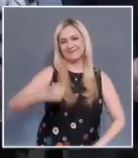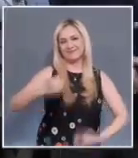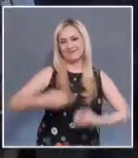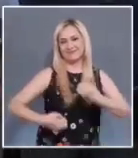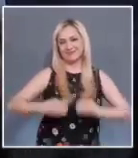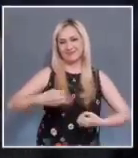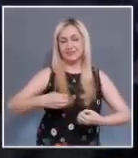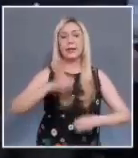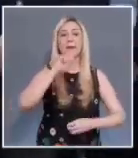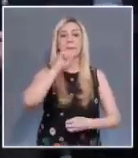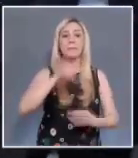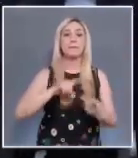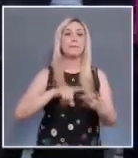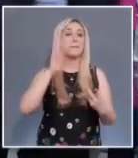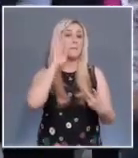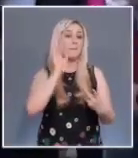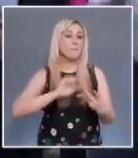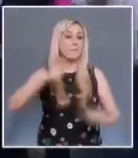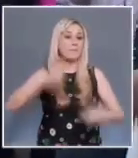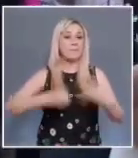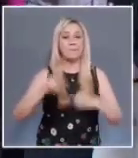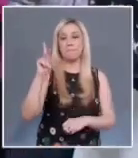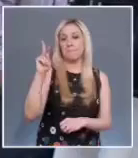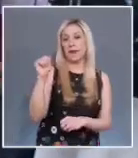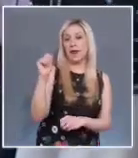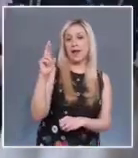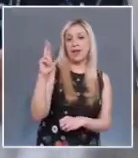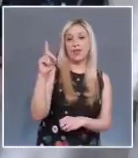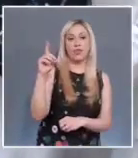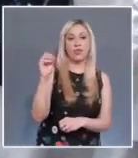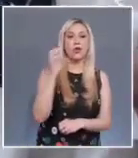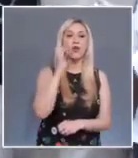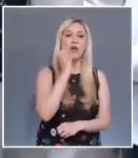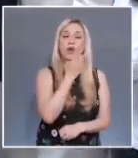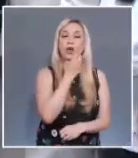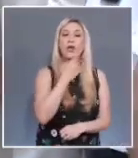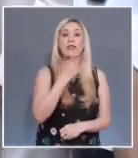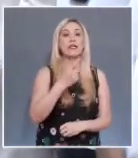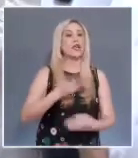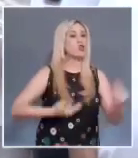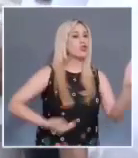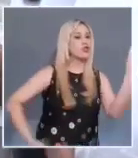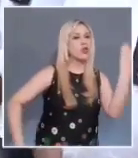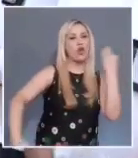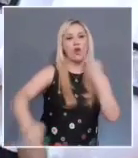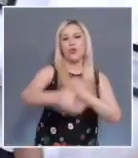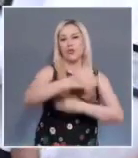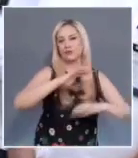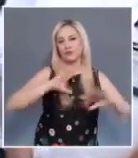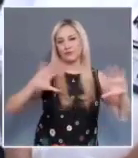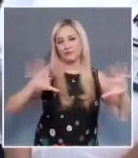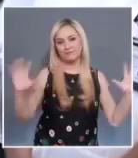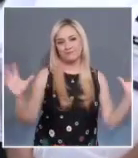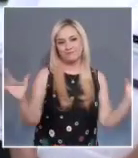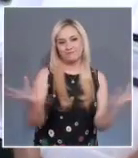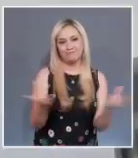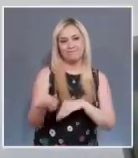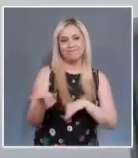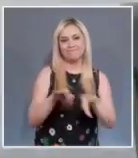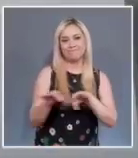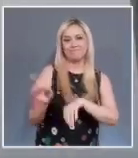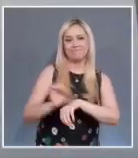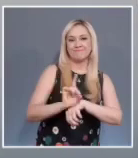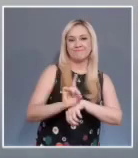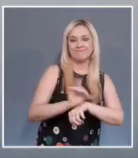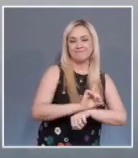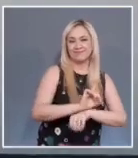Rebolledo aseguró que la fortaleza del Poder Judicial la generan todos y cada uno con su trabajo cotidiano. Aseguró que se cuenta con